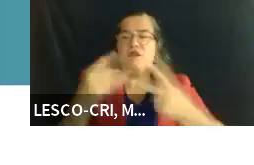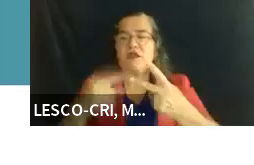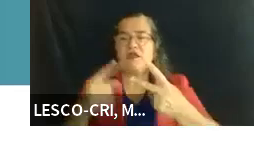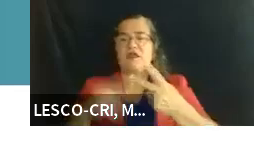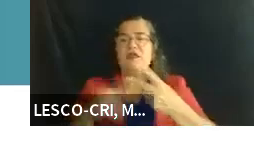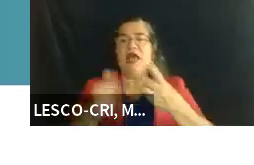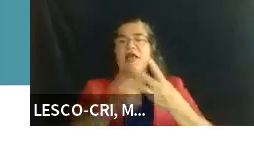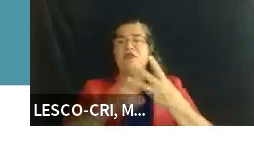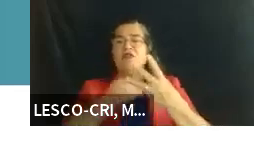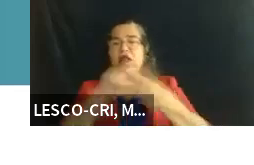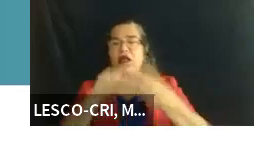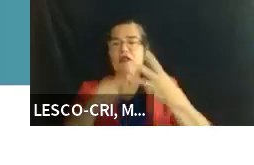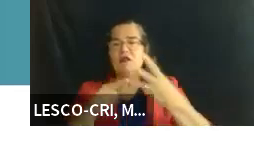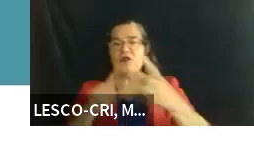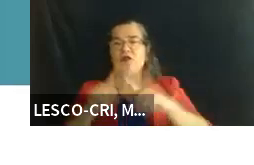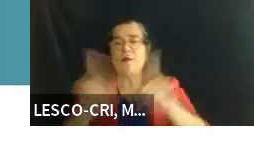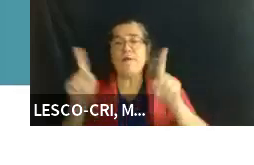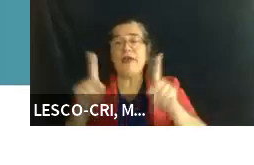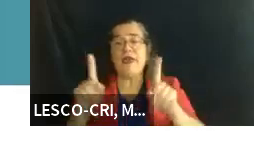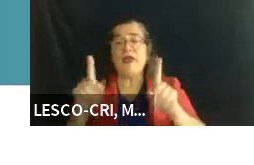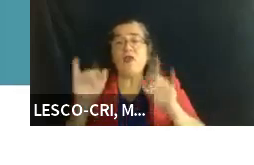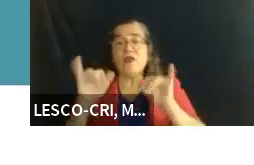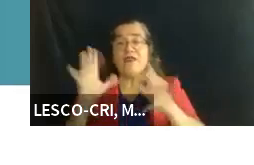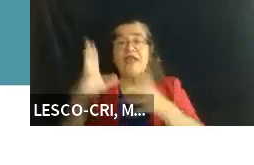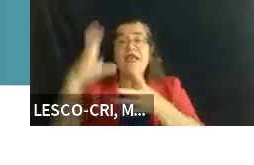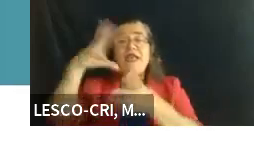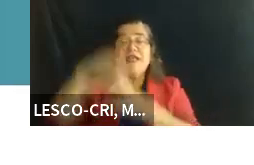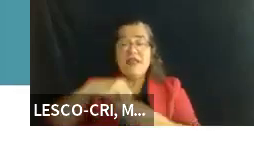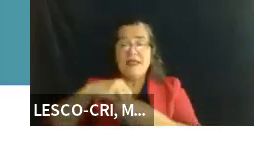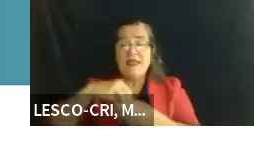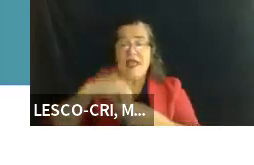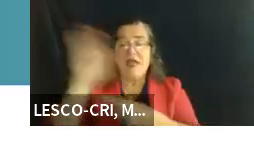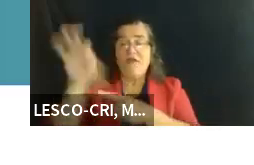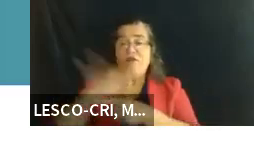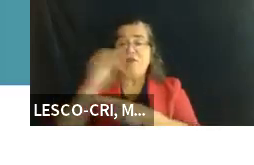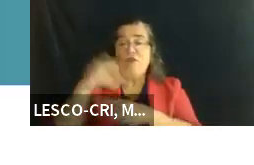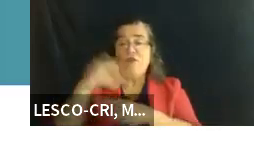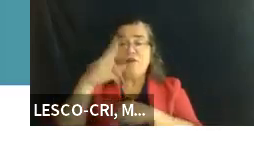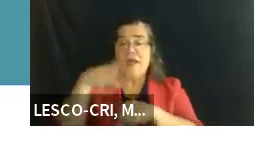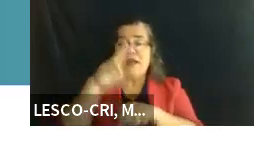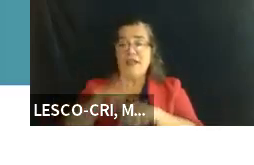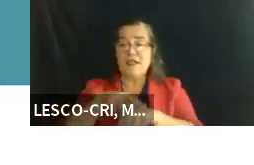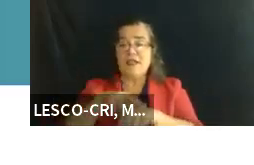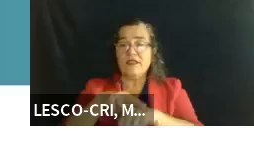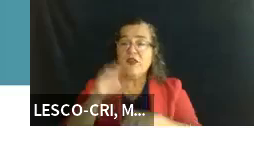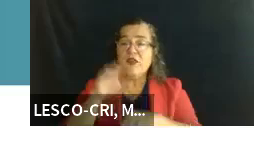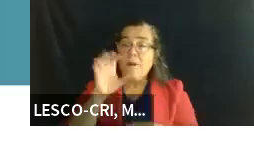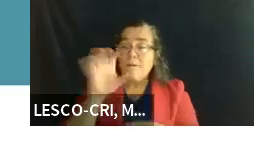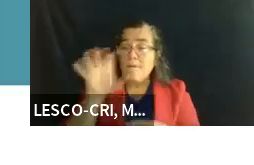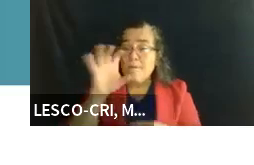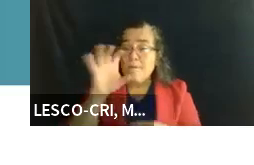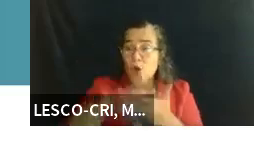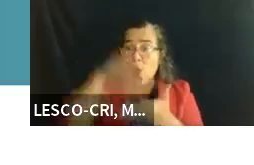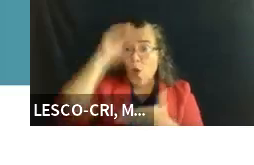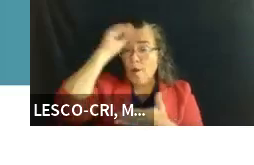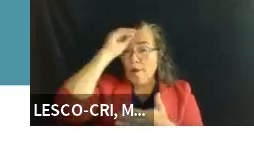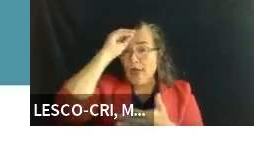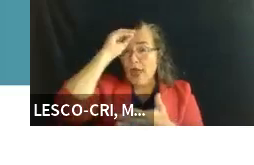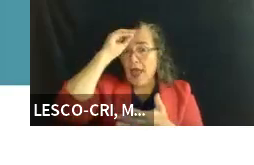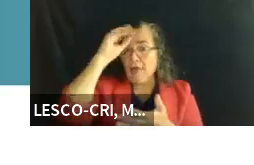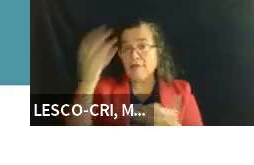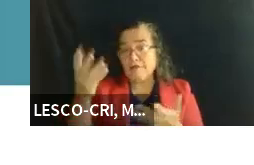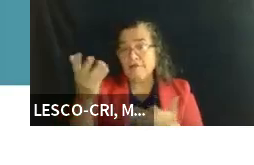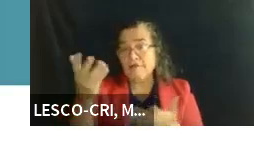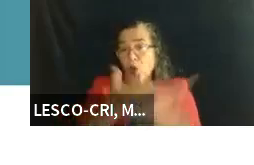sino que esto se integra de una manera natural y propia del aprendizaje